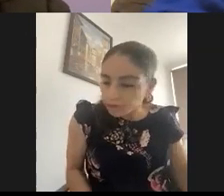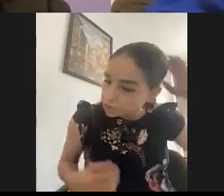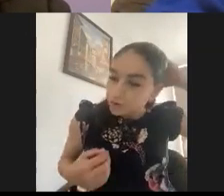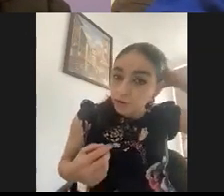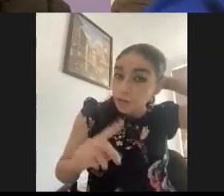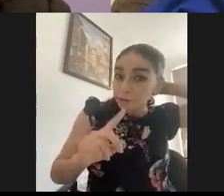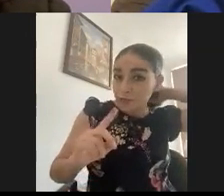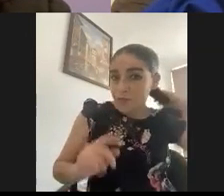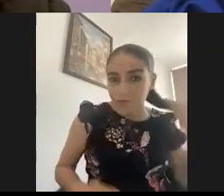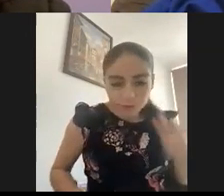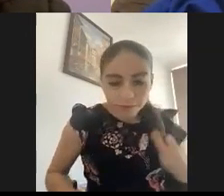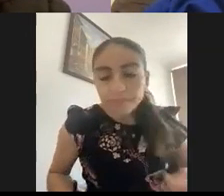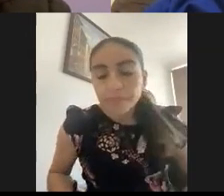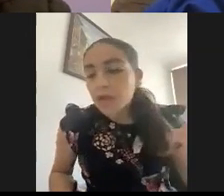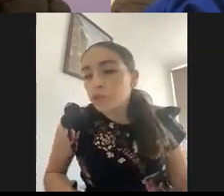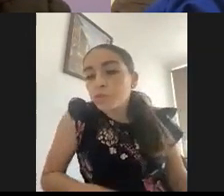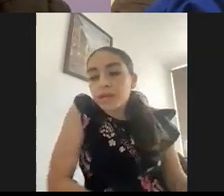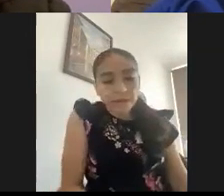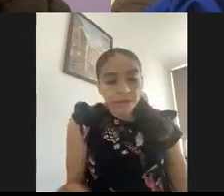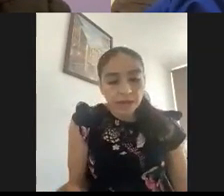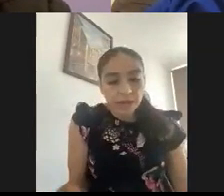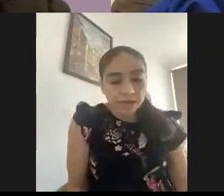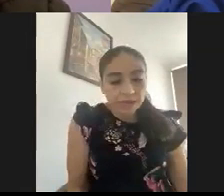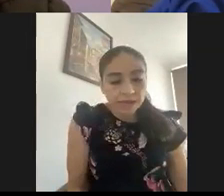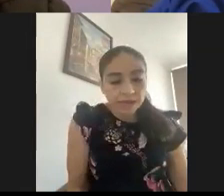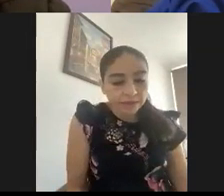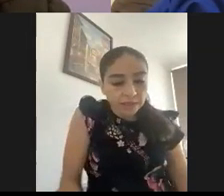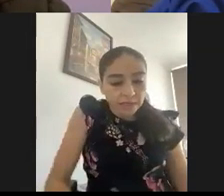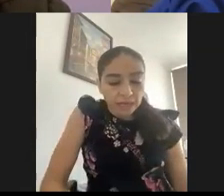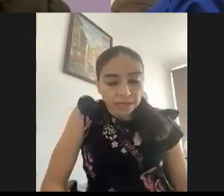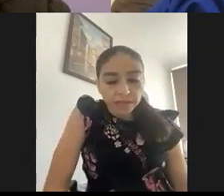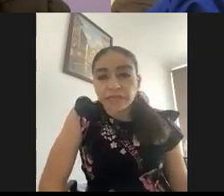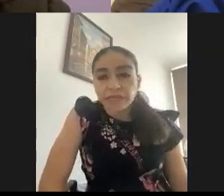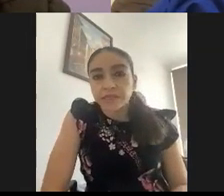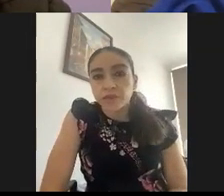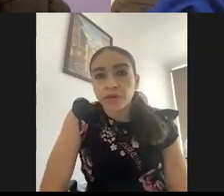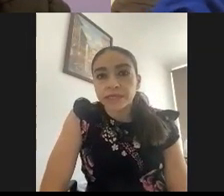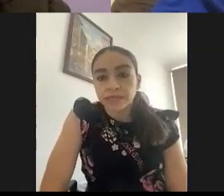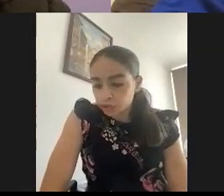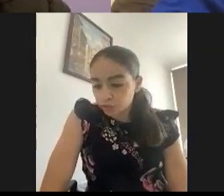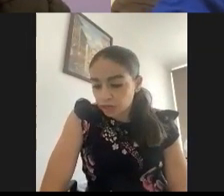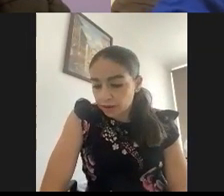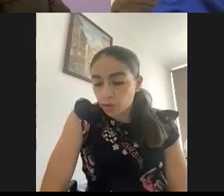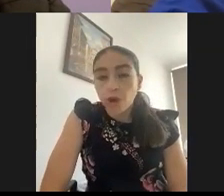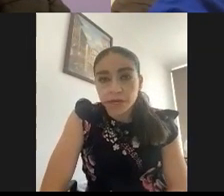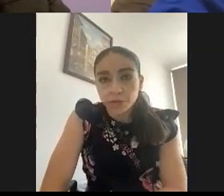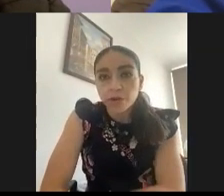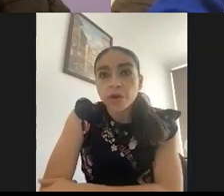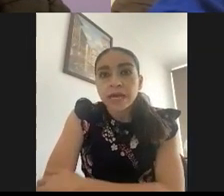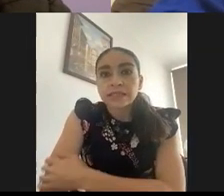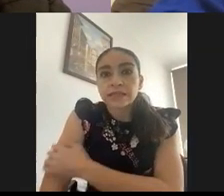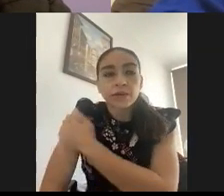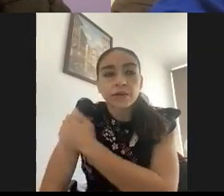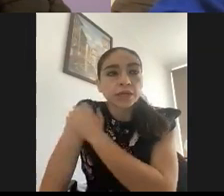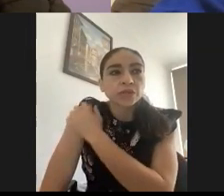perdón, no había Gustavo, discúlpenme. Pues yo sumarme a esta felicitación. La verdad es que han hecho un trabajo arduo.